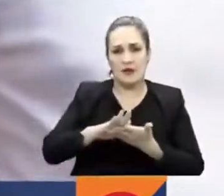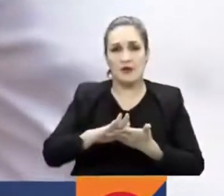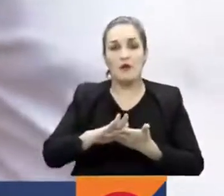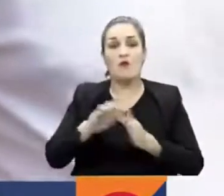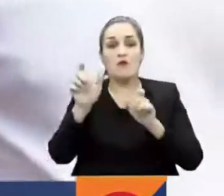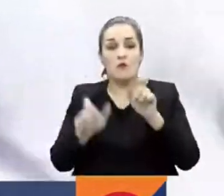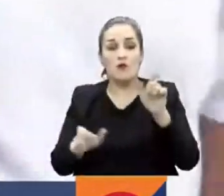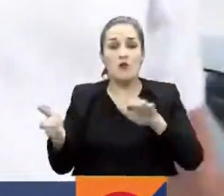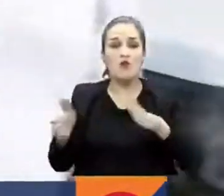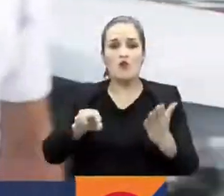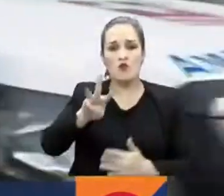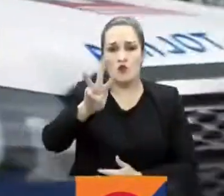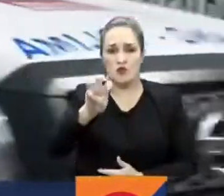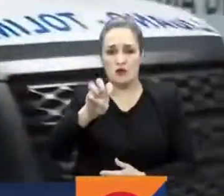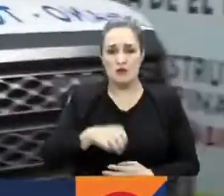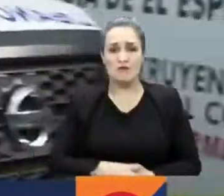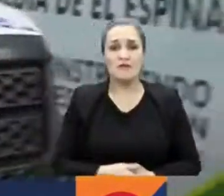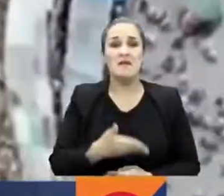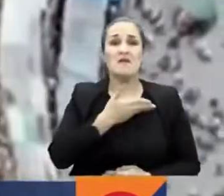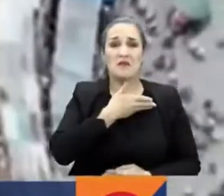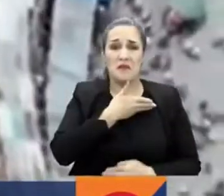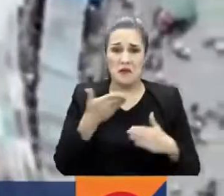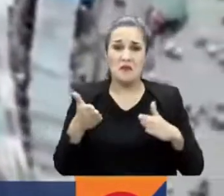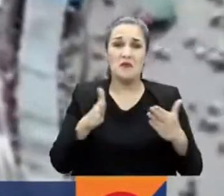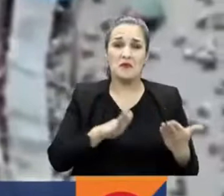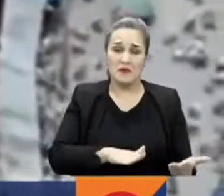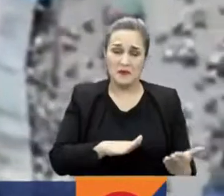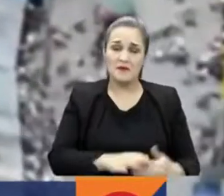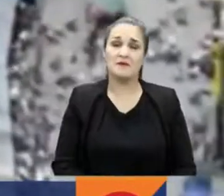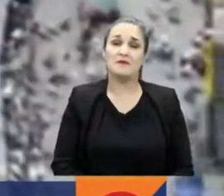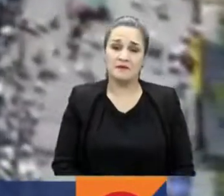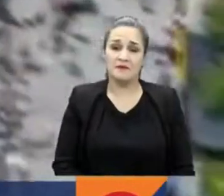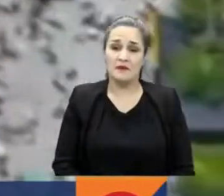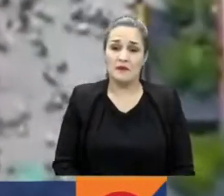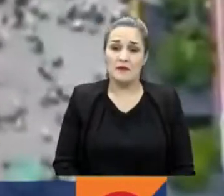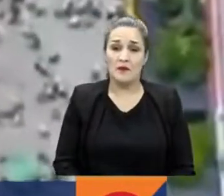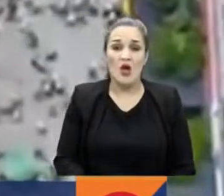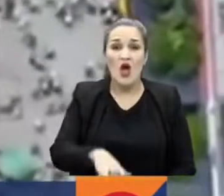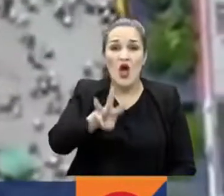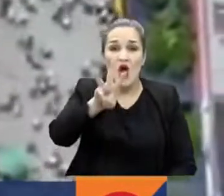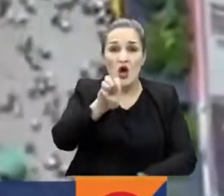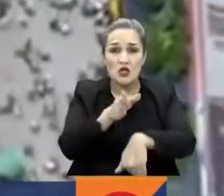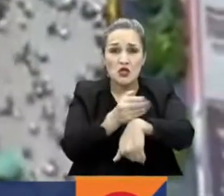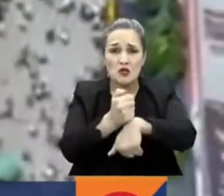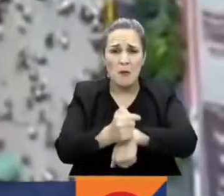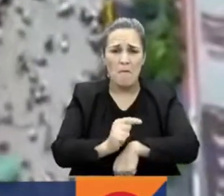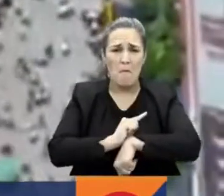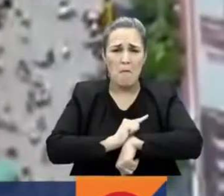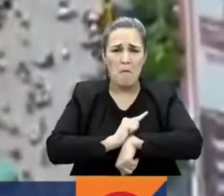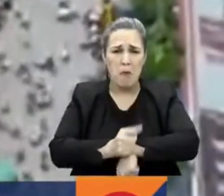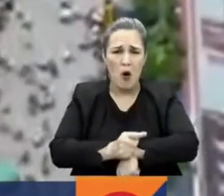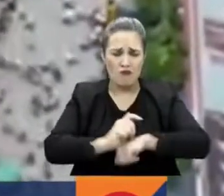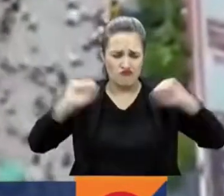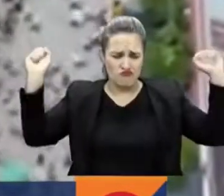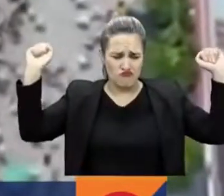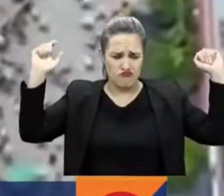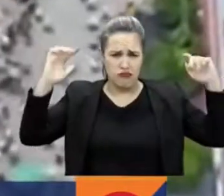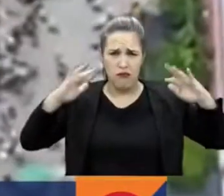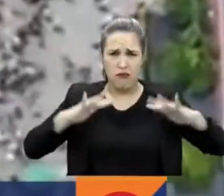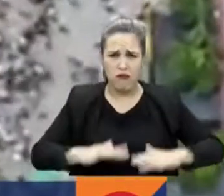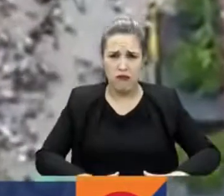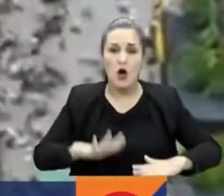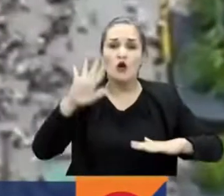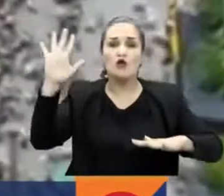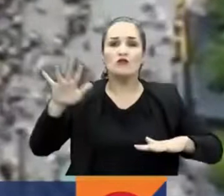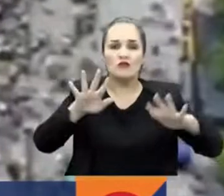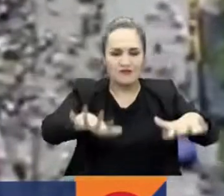me murió mi mamá en el palco. En solo 8 segundos se desplomaron 8 palcos de la improvisada gradería en